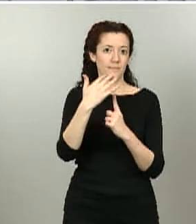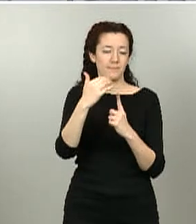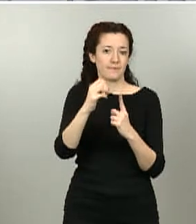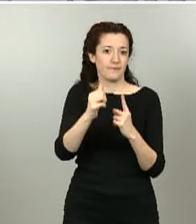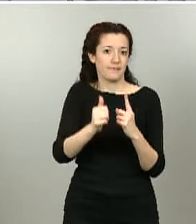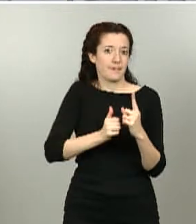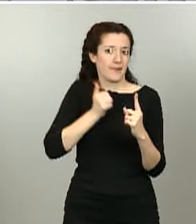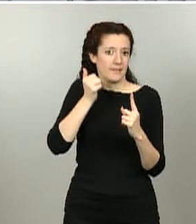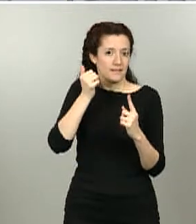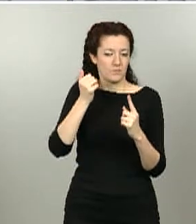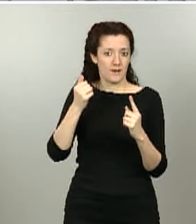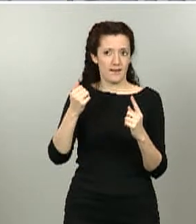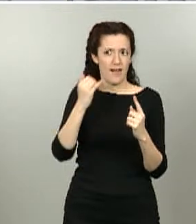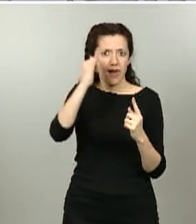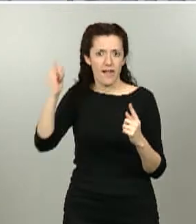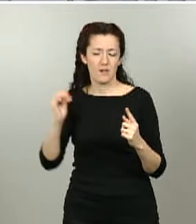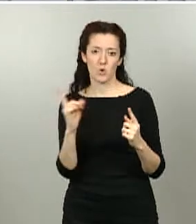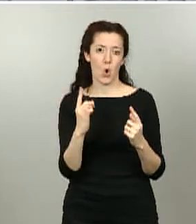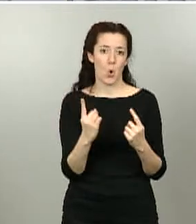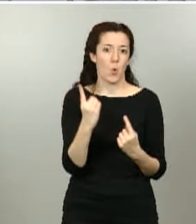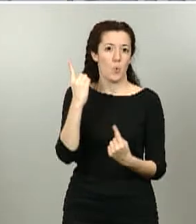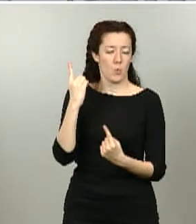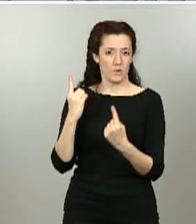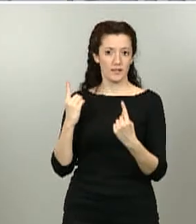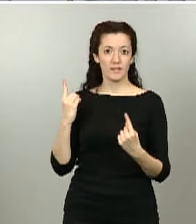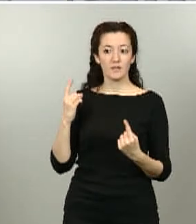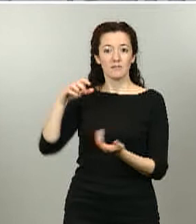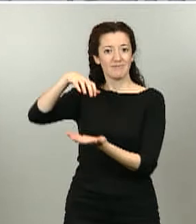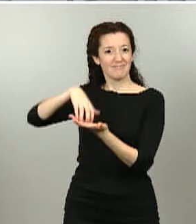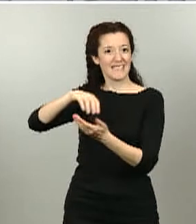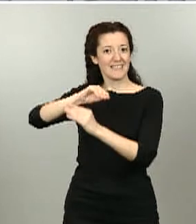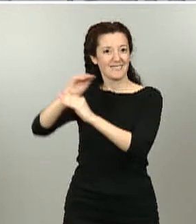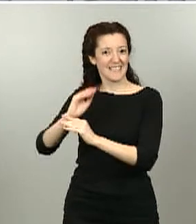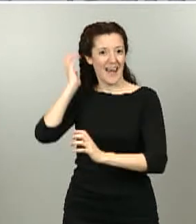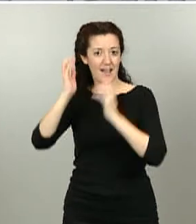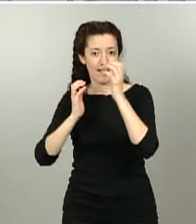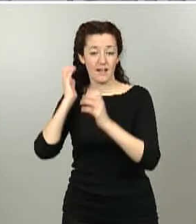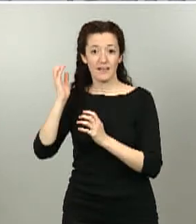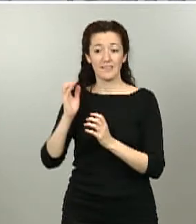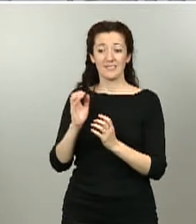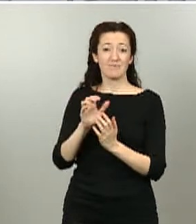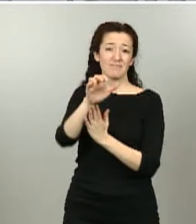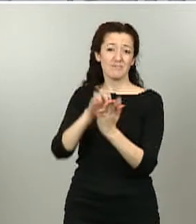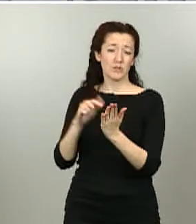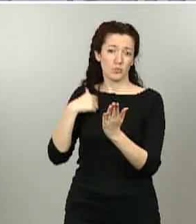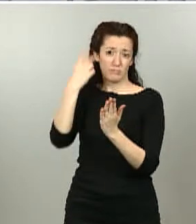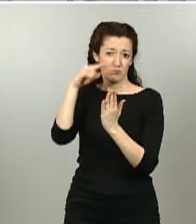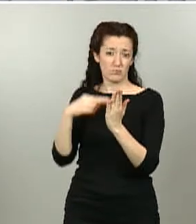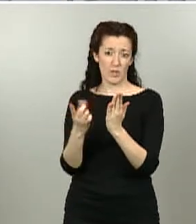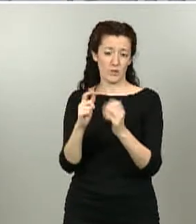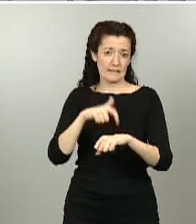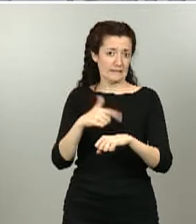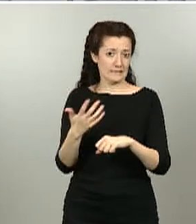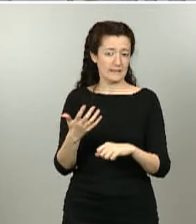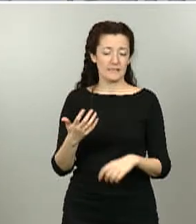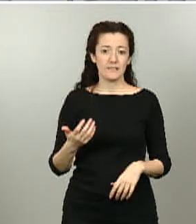granja. No me he leído el artículo, no he tenido tiempo todavía, si es que es el artículo, la verdad es que no lo había verificado, pero entiendo